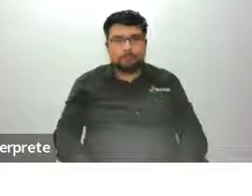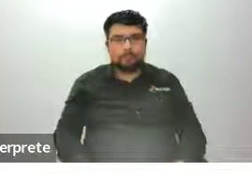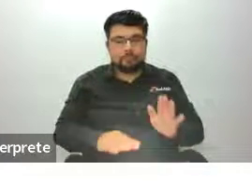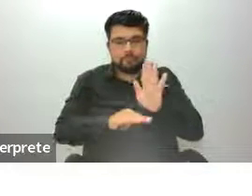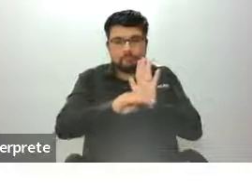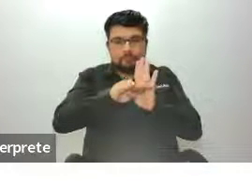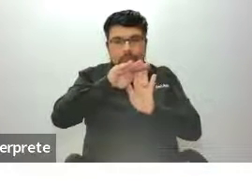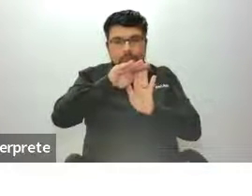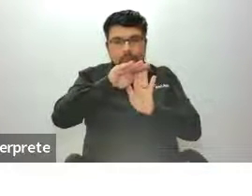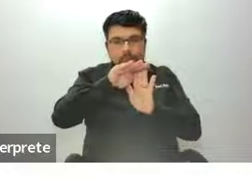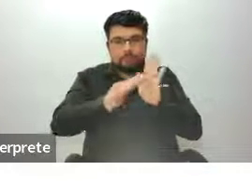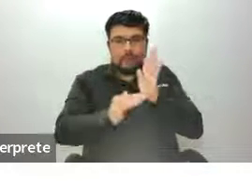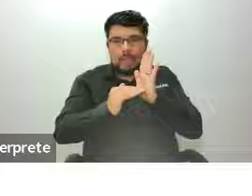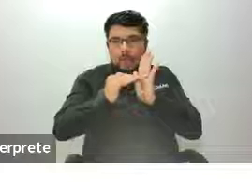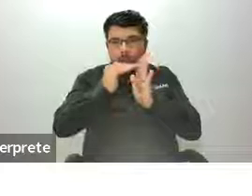está